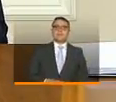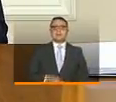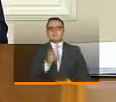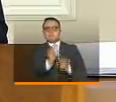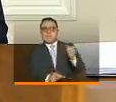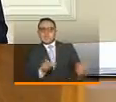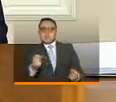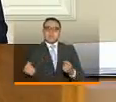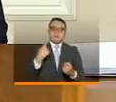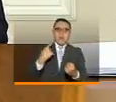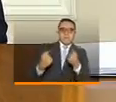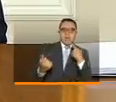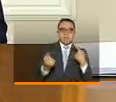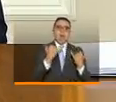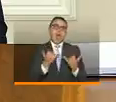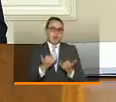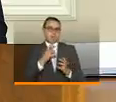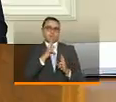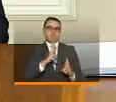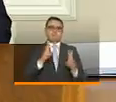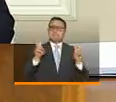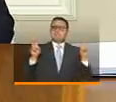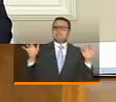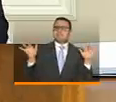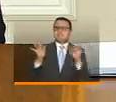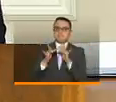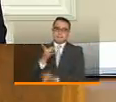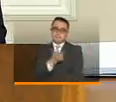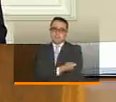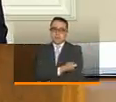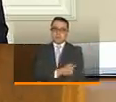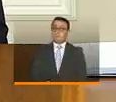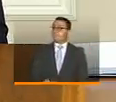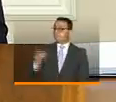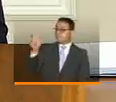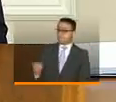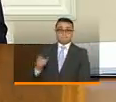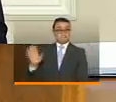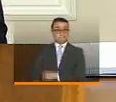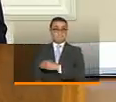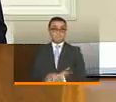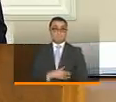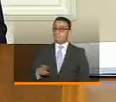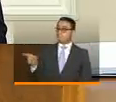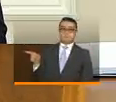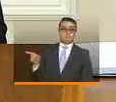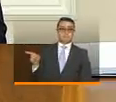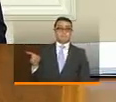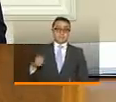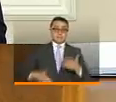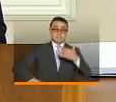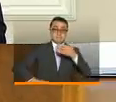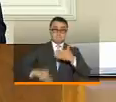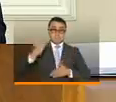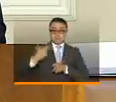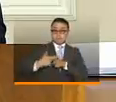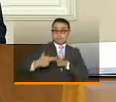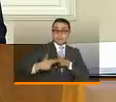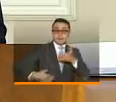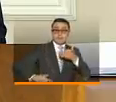nos hace la ciudadanía relacionada con las vacunas, pero el propio ministro, viendo que inicia este ciclo también del